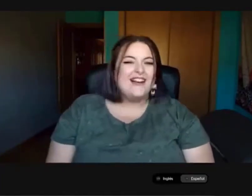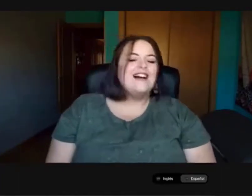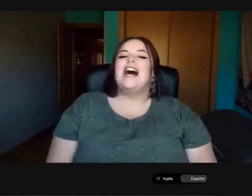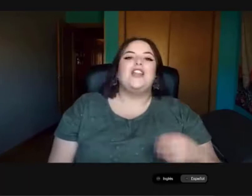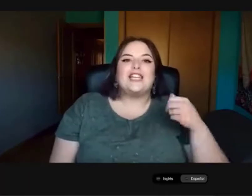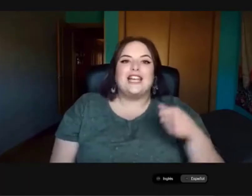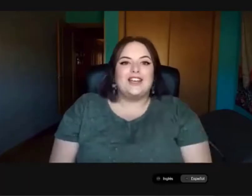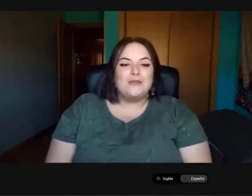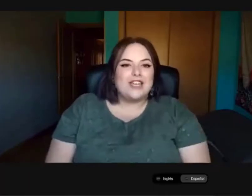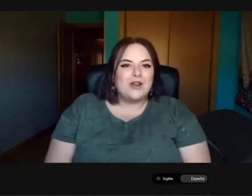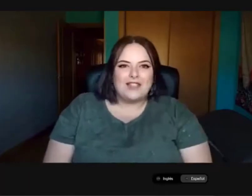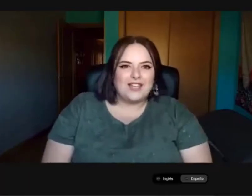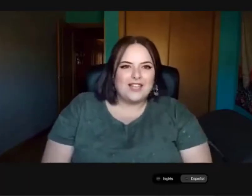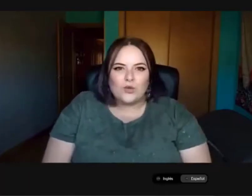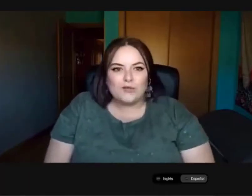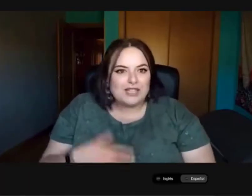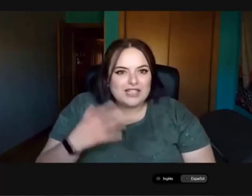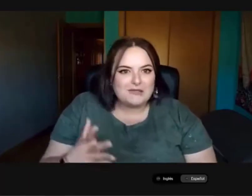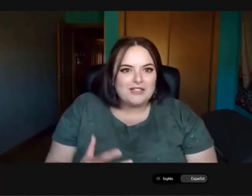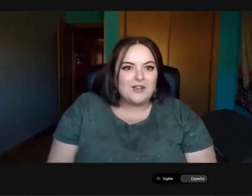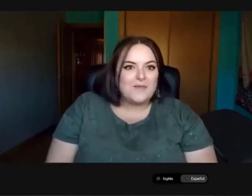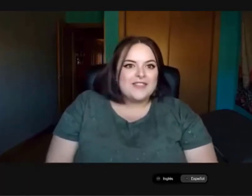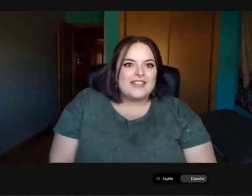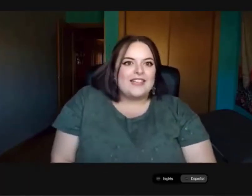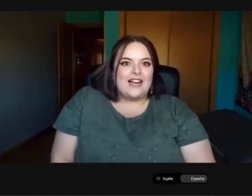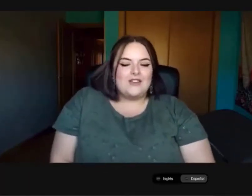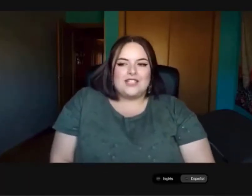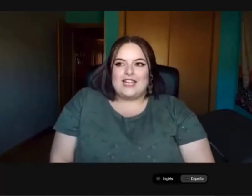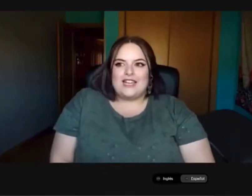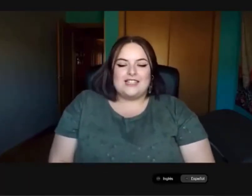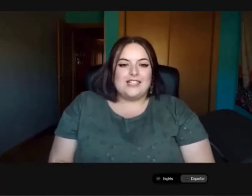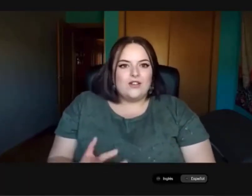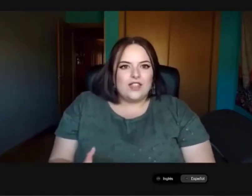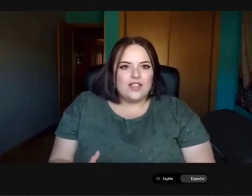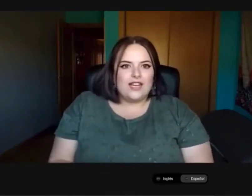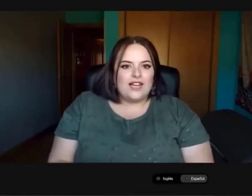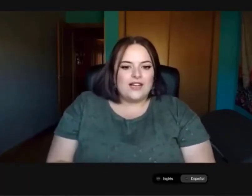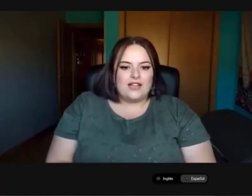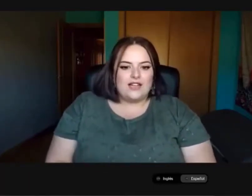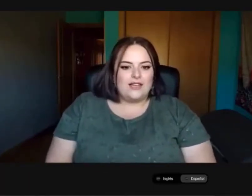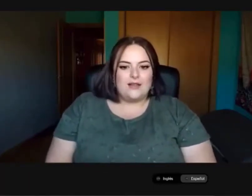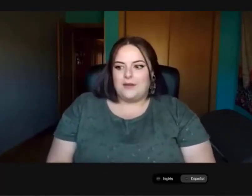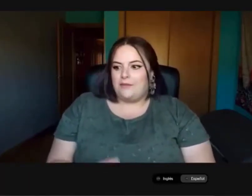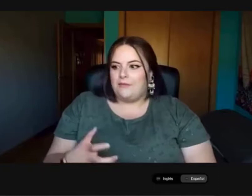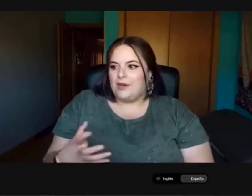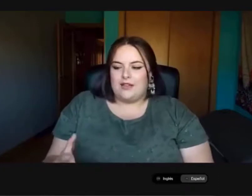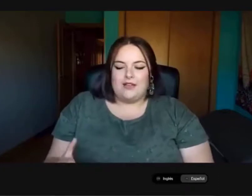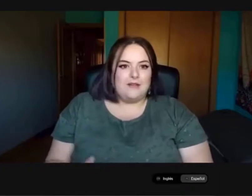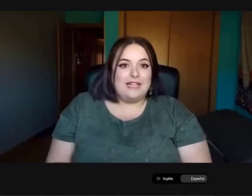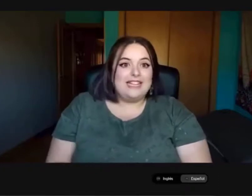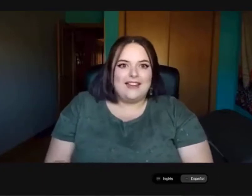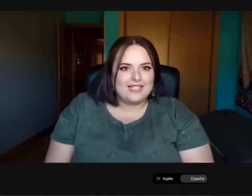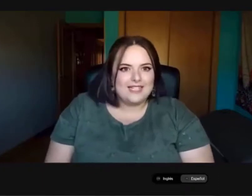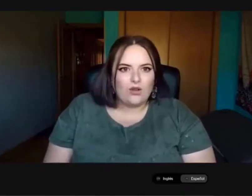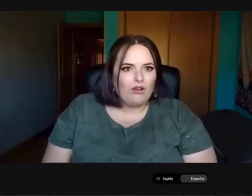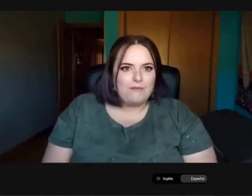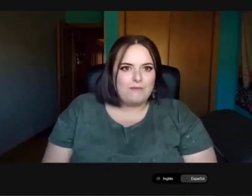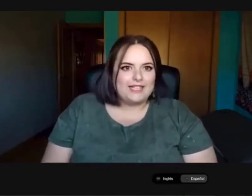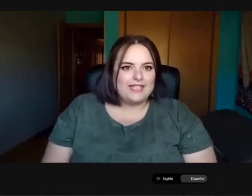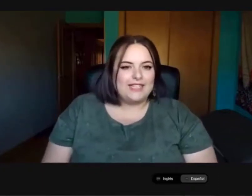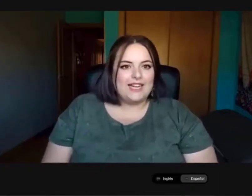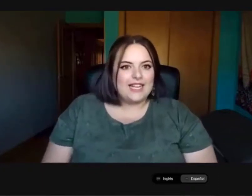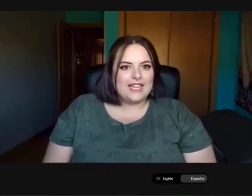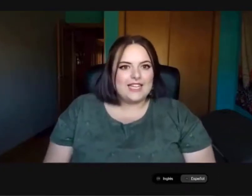quiero seguir, a los que no me quiero perder su último artículo, a los que sigo de cerca porque me interesa